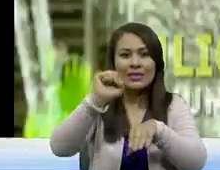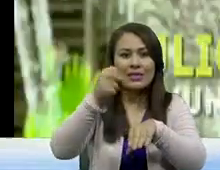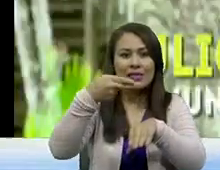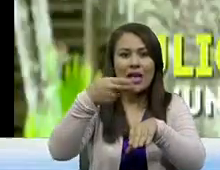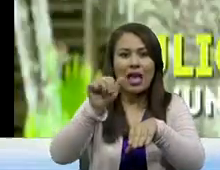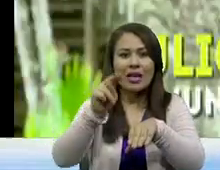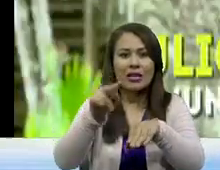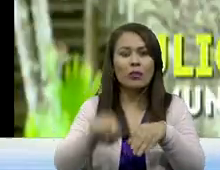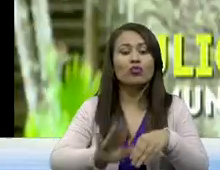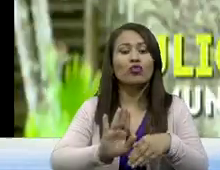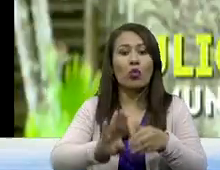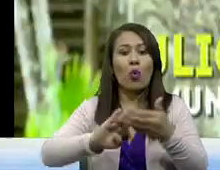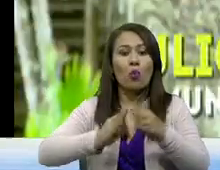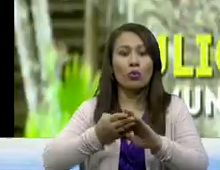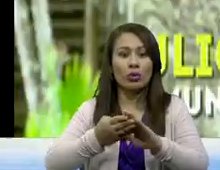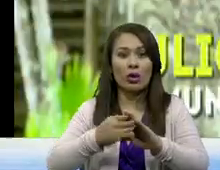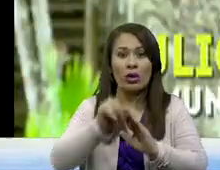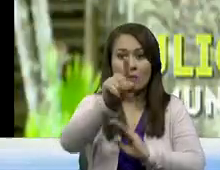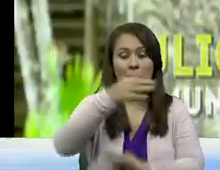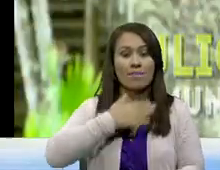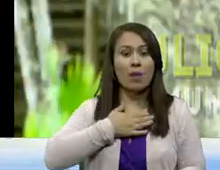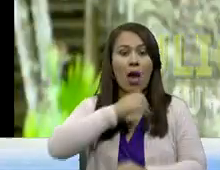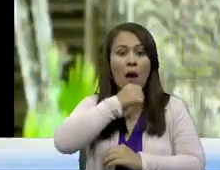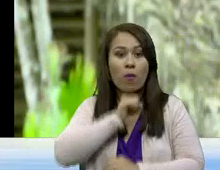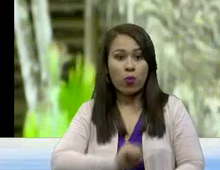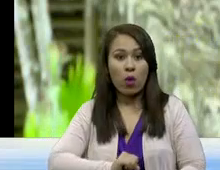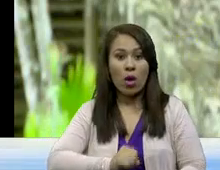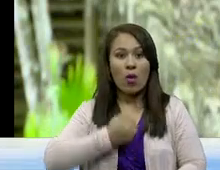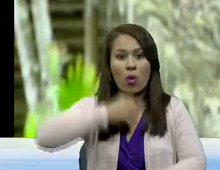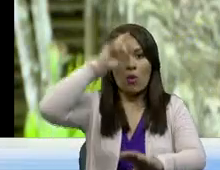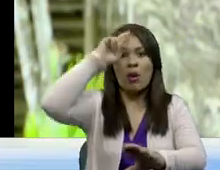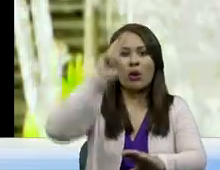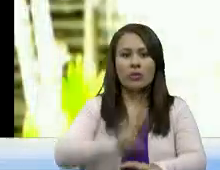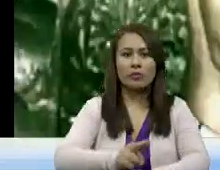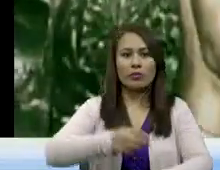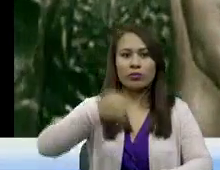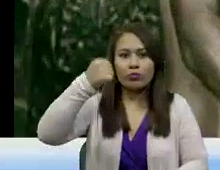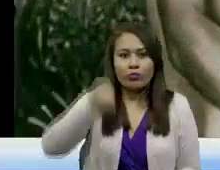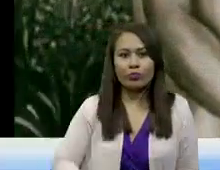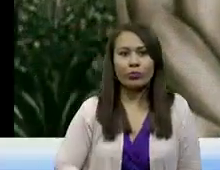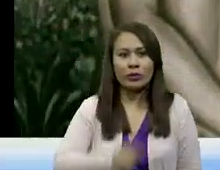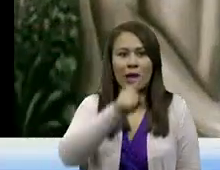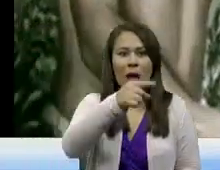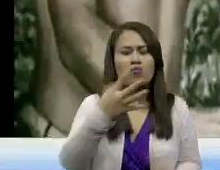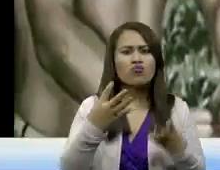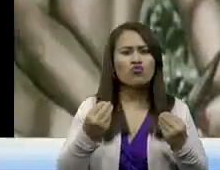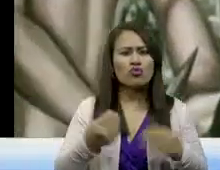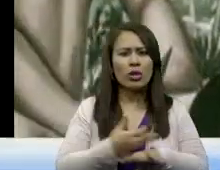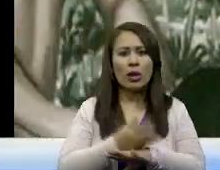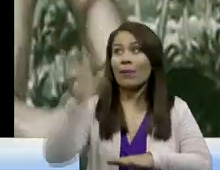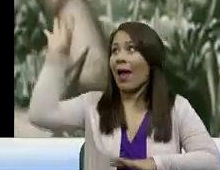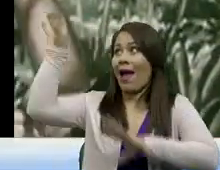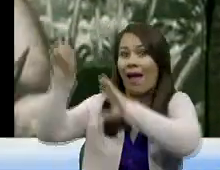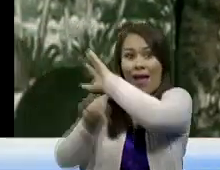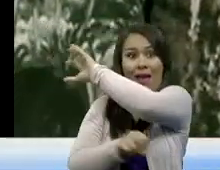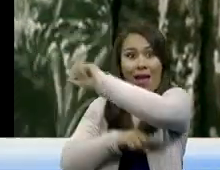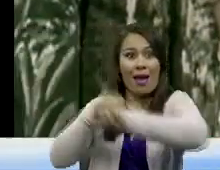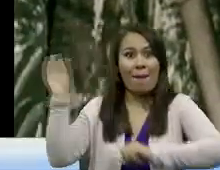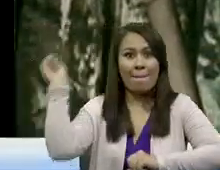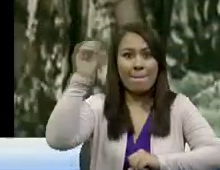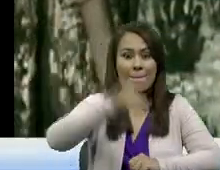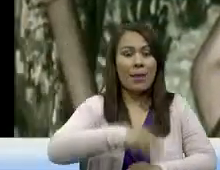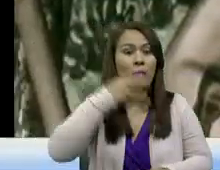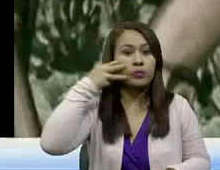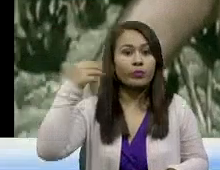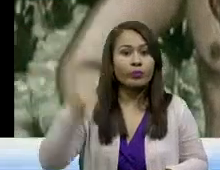abuelo Yacum fue que conquistó la tierra costeña y al retornar a la Amazonía a traer más gente, ¿qué pasa? Que allá lo mataron y le